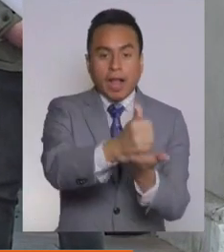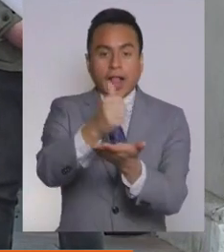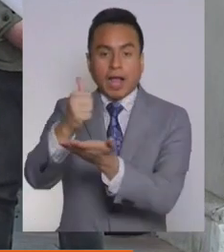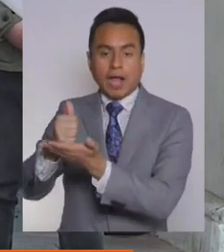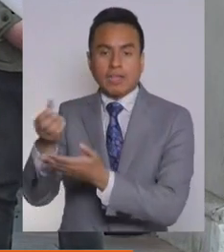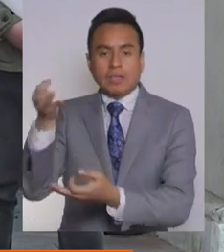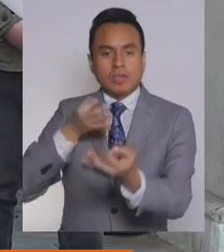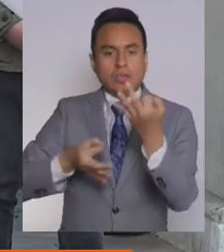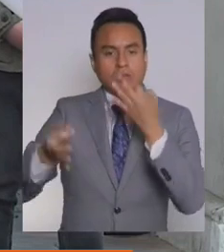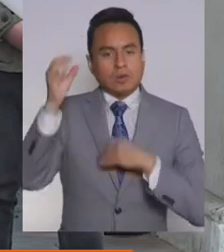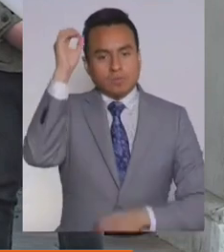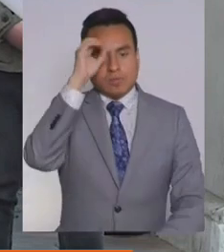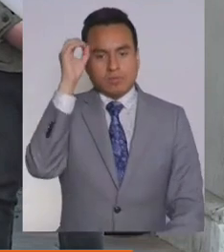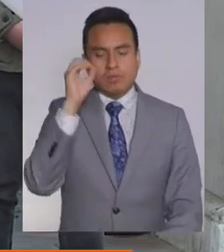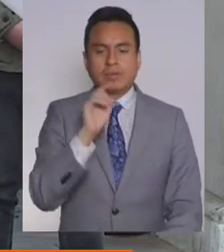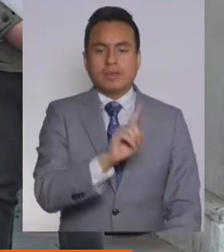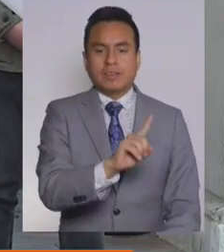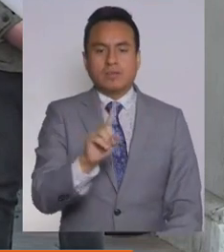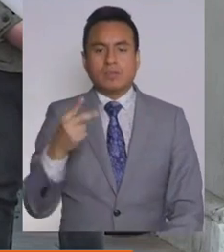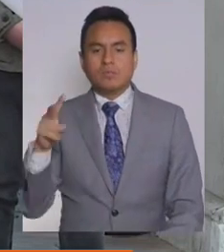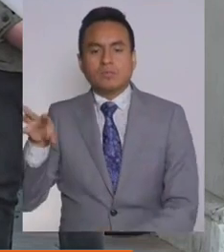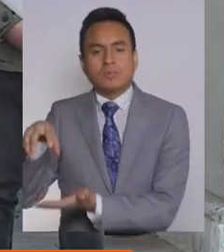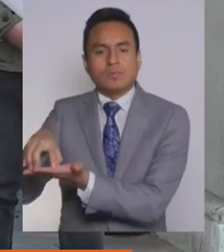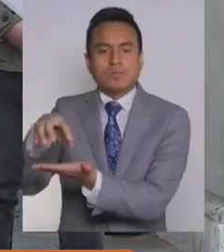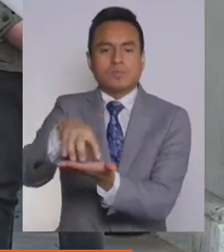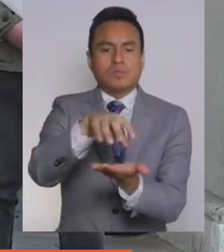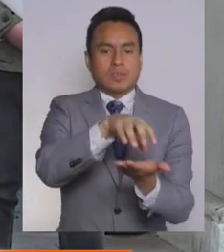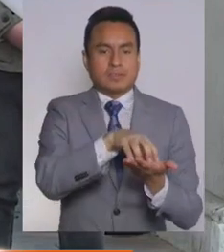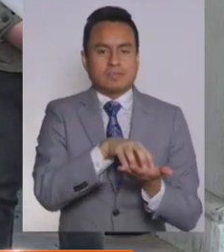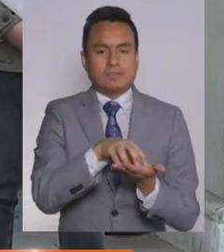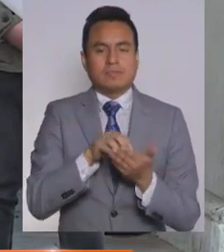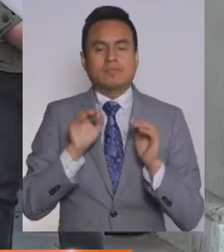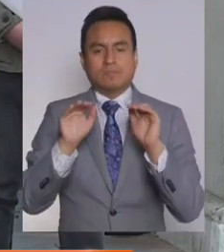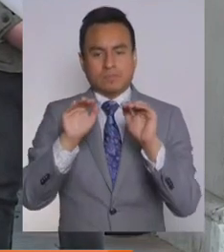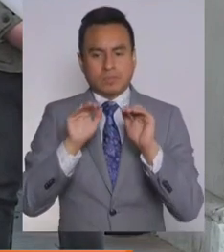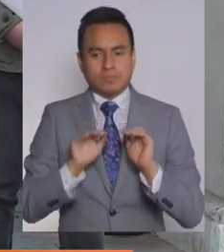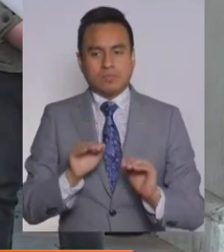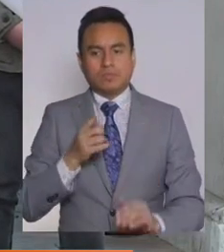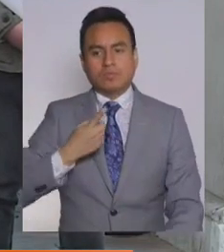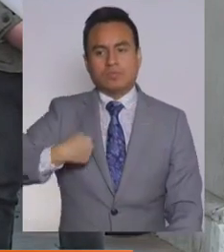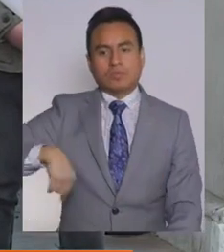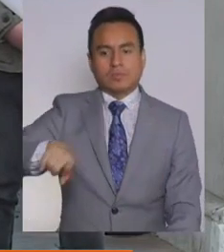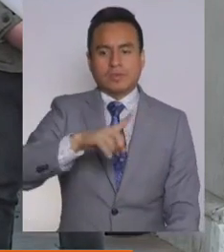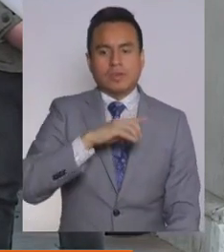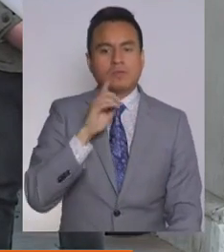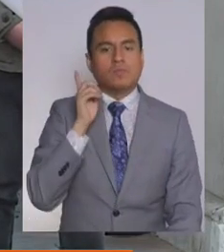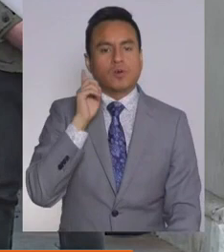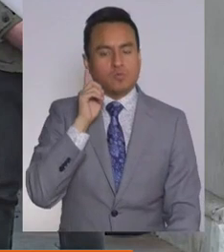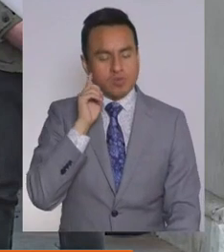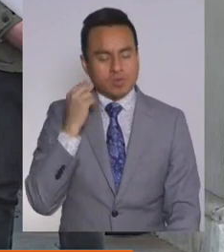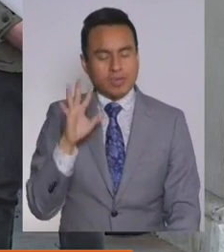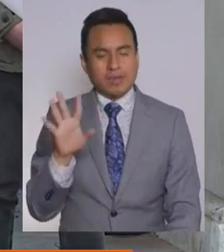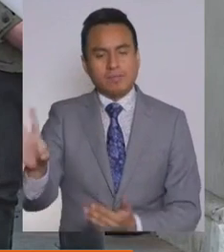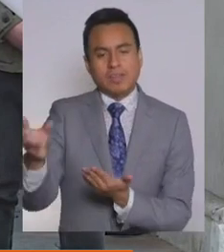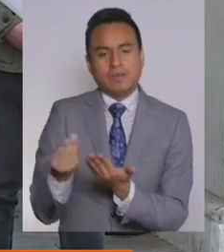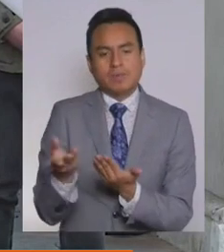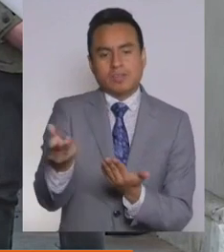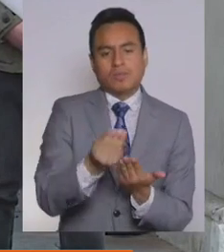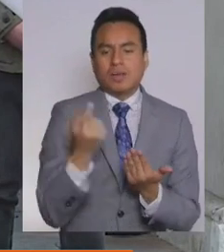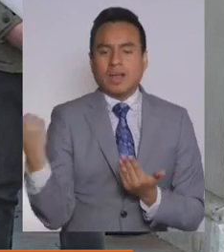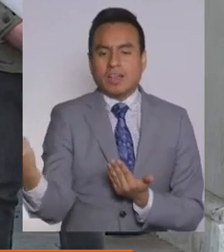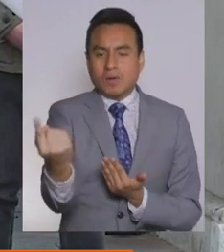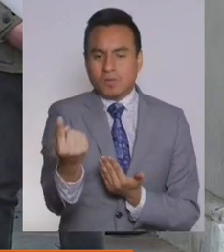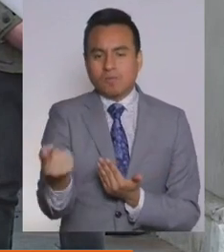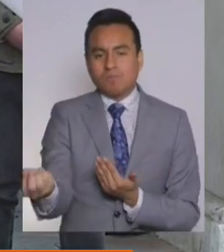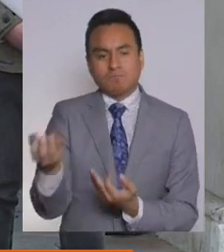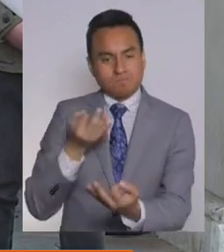alcaldes en cada una de sus comunas y por lo mismo hemos escuchado los planteamientos que cada uno de